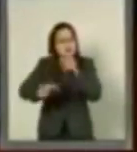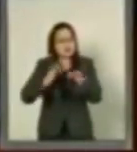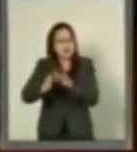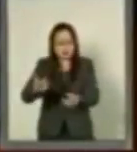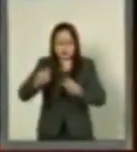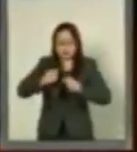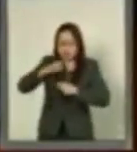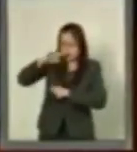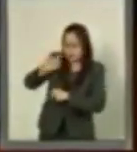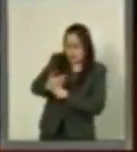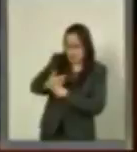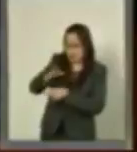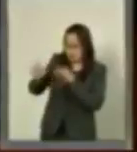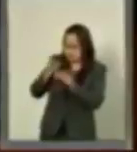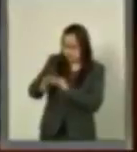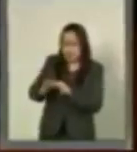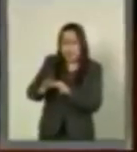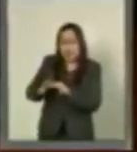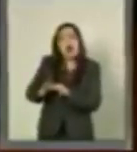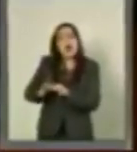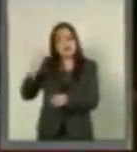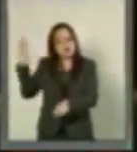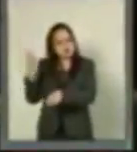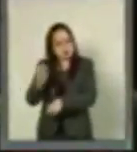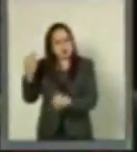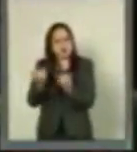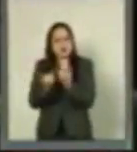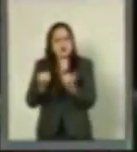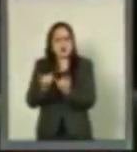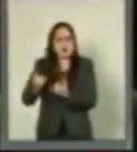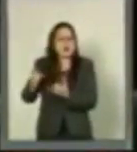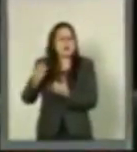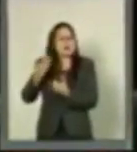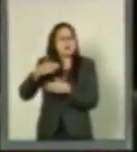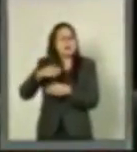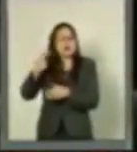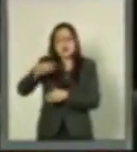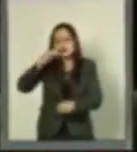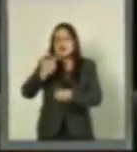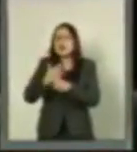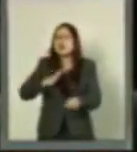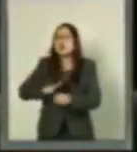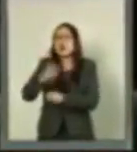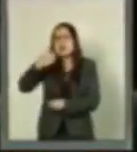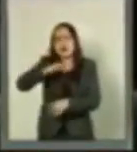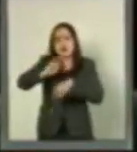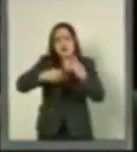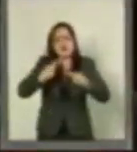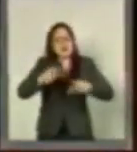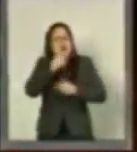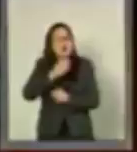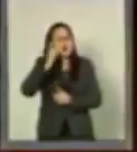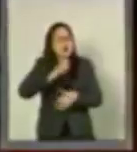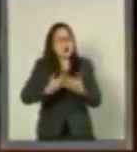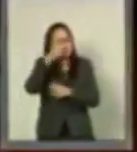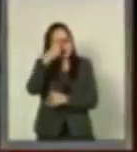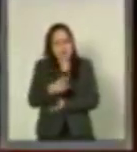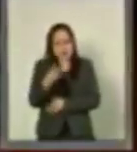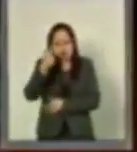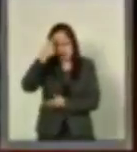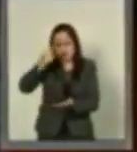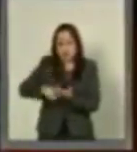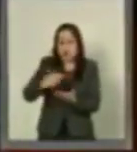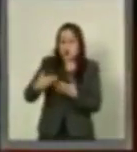encargo que tiene hacia la protección de las y los mexicanos. Creo que es